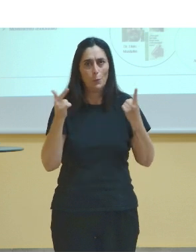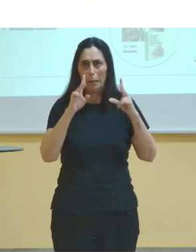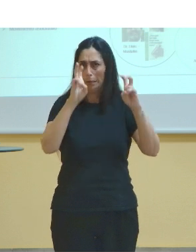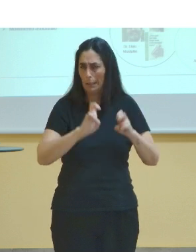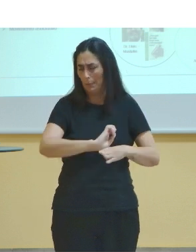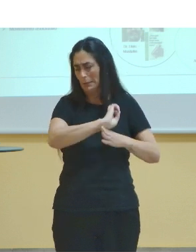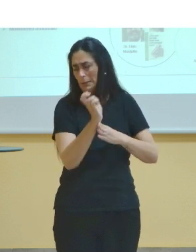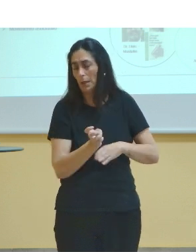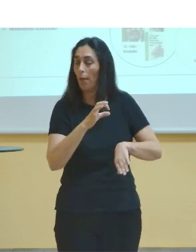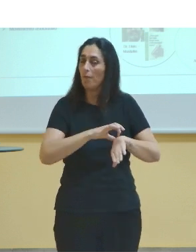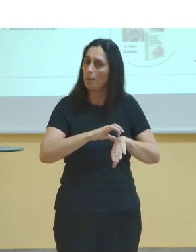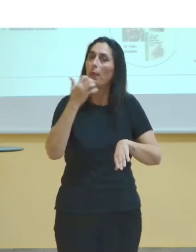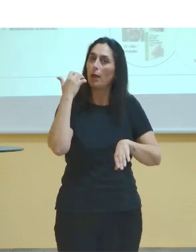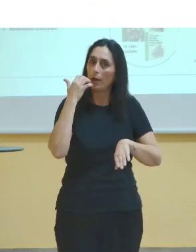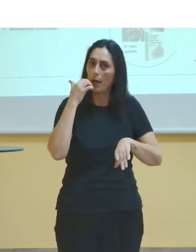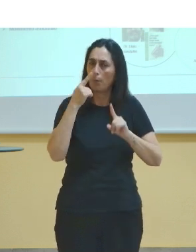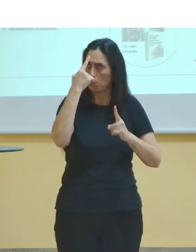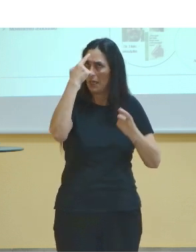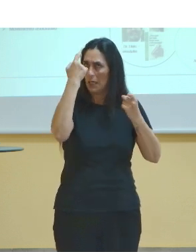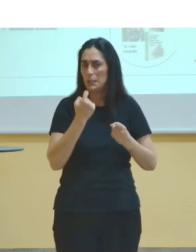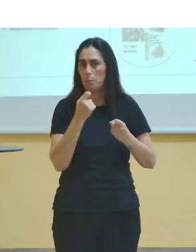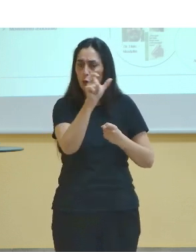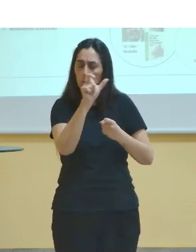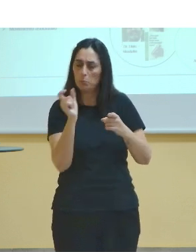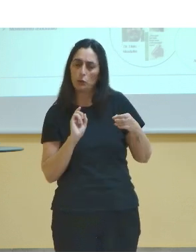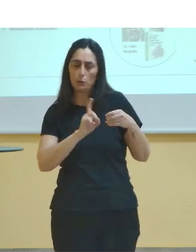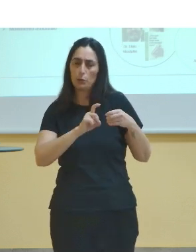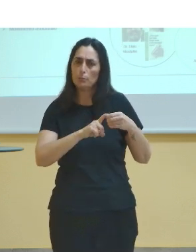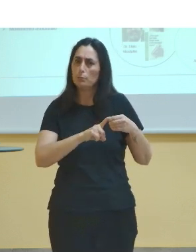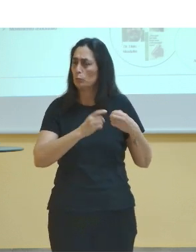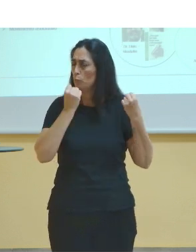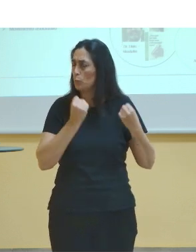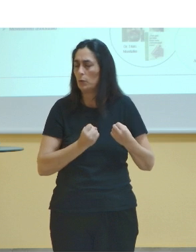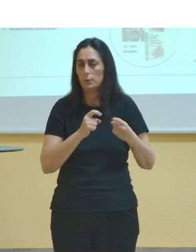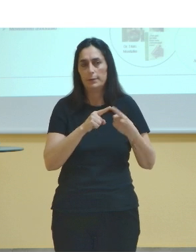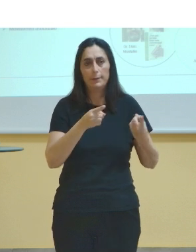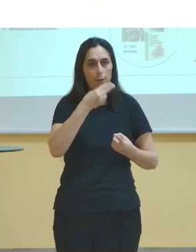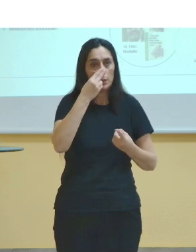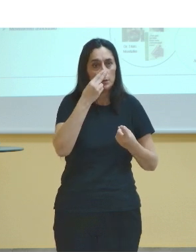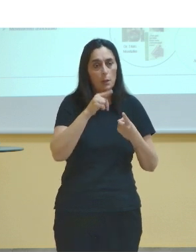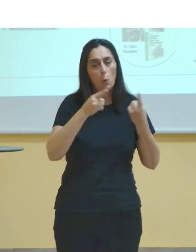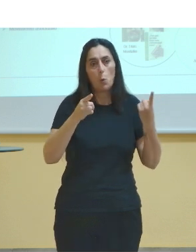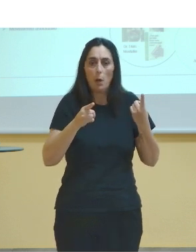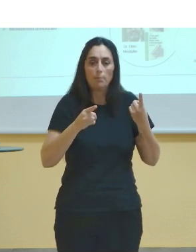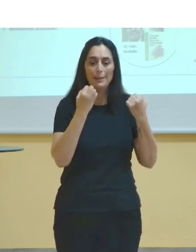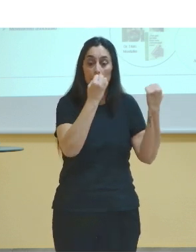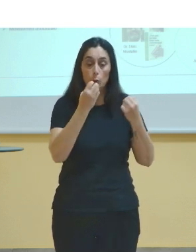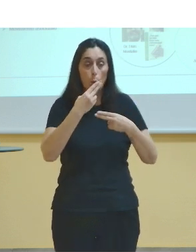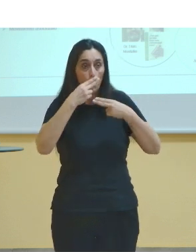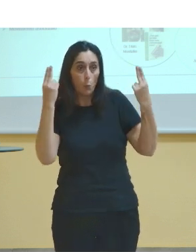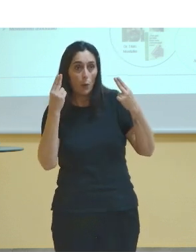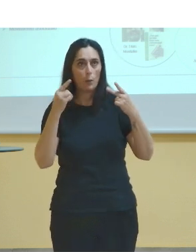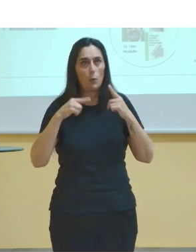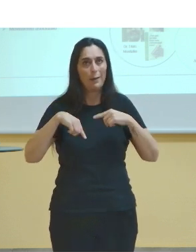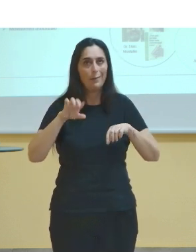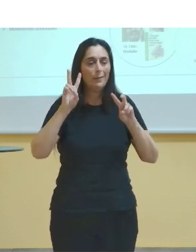sobre enfermedades raras y además participan expertos y son tremendamente interesantes. Y luego iniciativas, pues a lo mejor de instituciones públicas más del ámbito